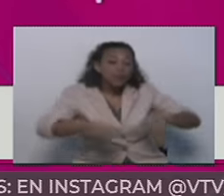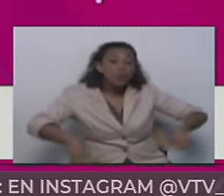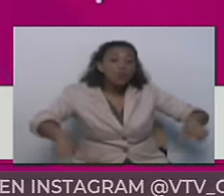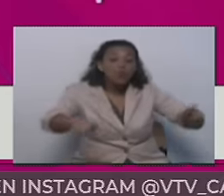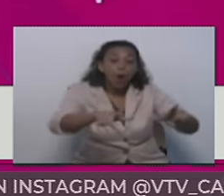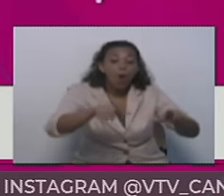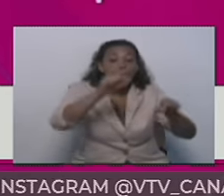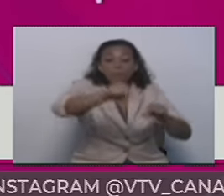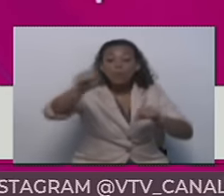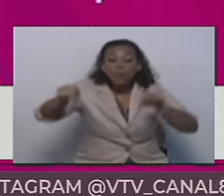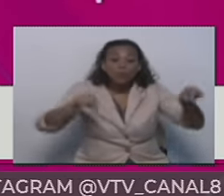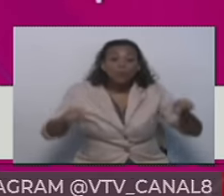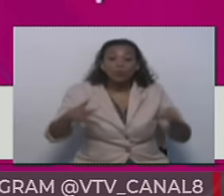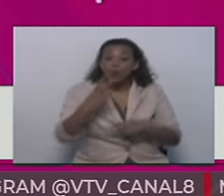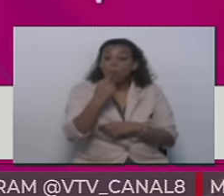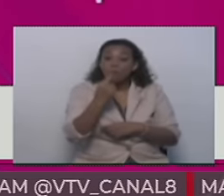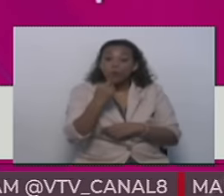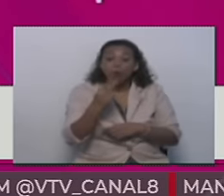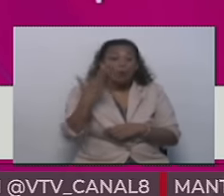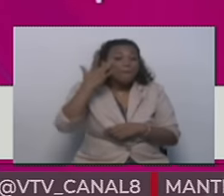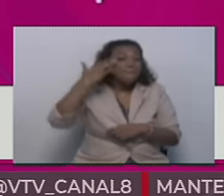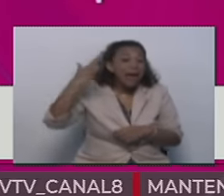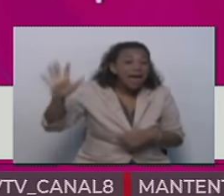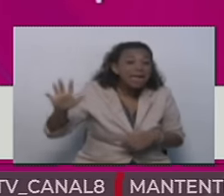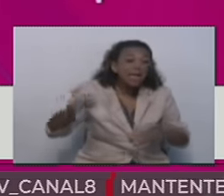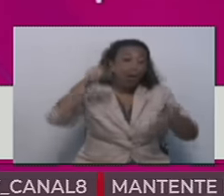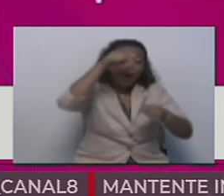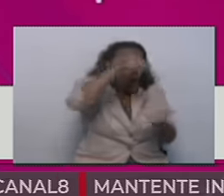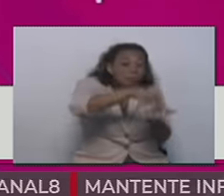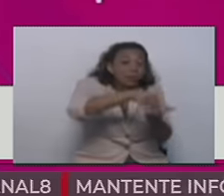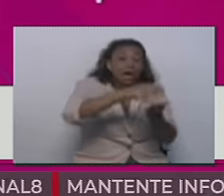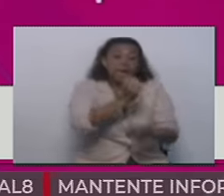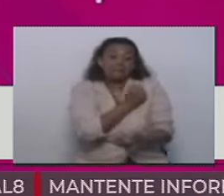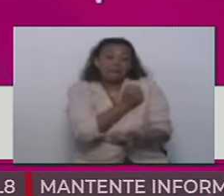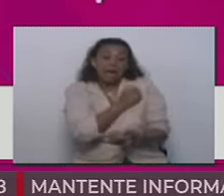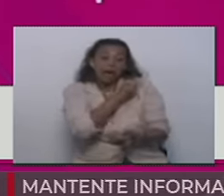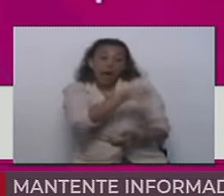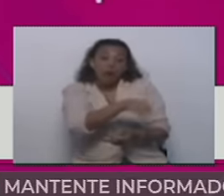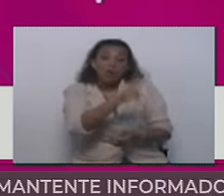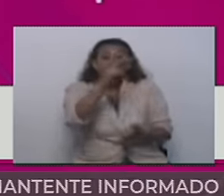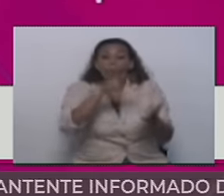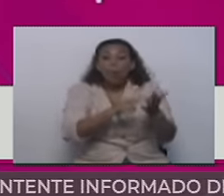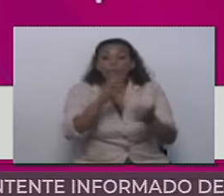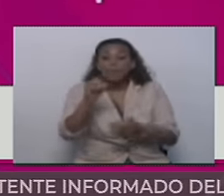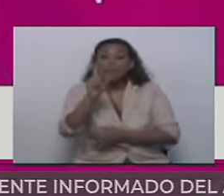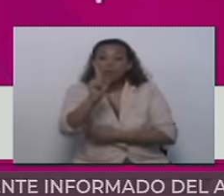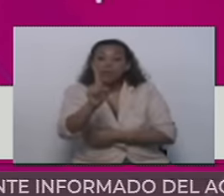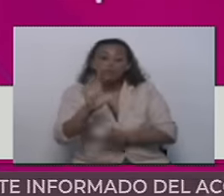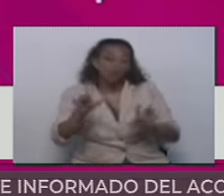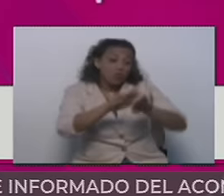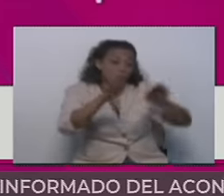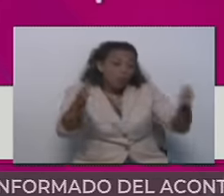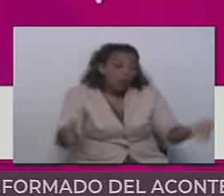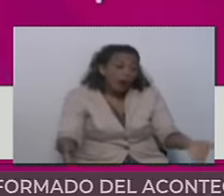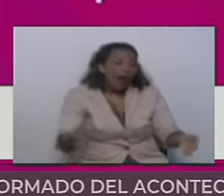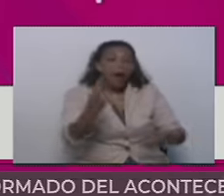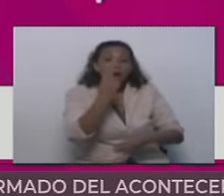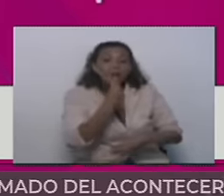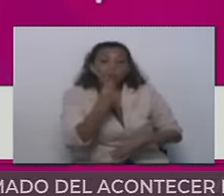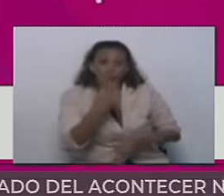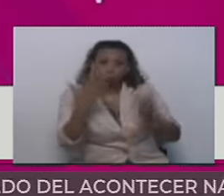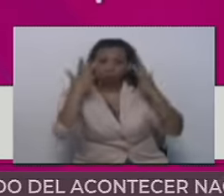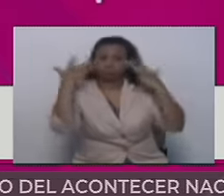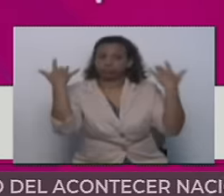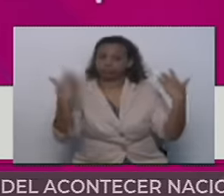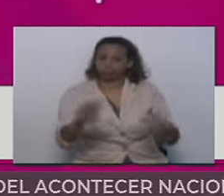los puntos rojos, porque imagínense tener un punto rojo en Chacao, en el año 2001. O sea, eso era algo que